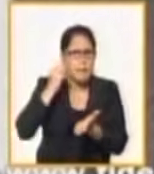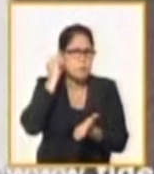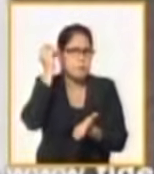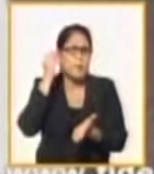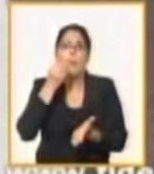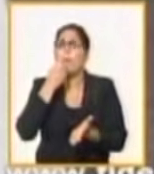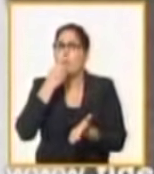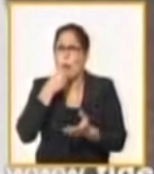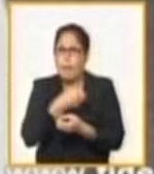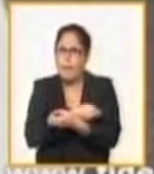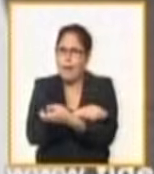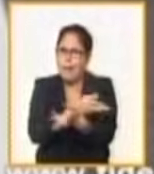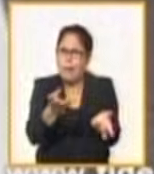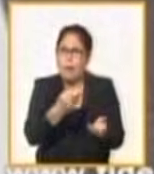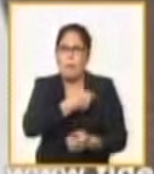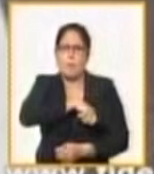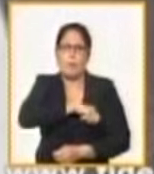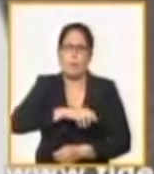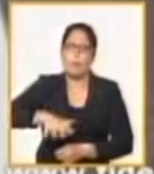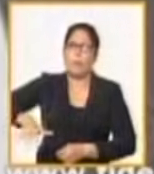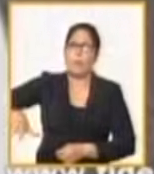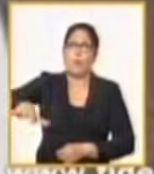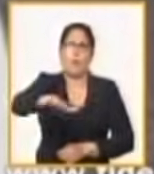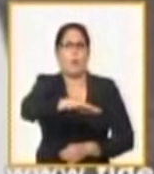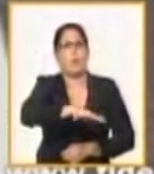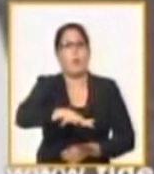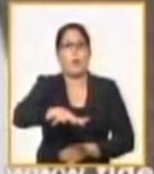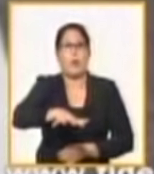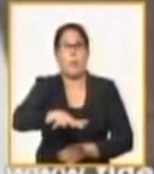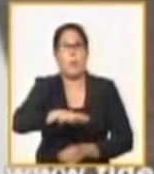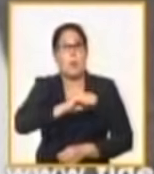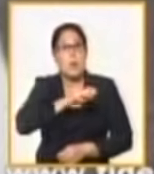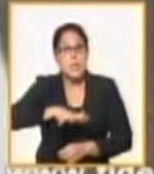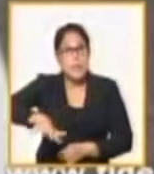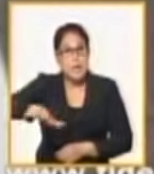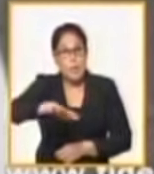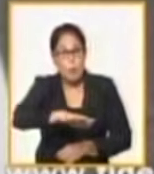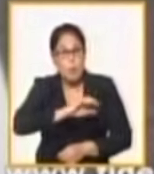produzca para el pueblo y el pueblo a su vez